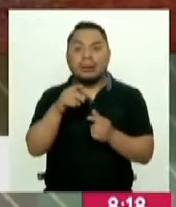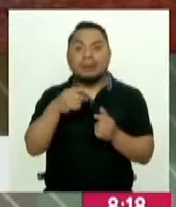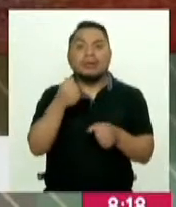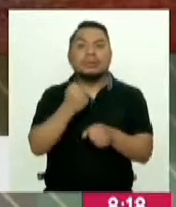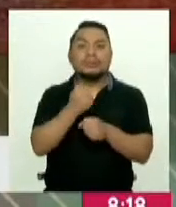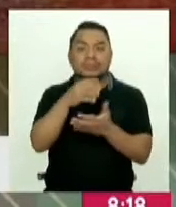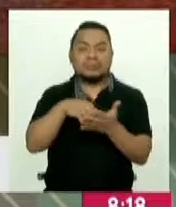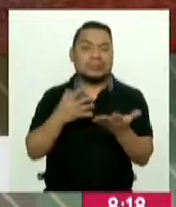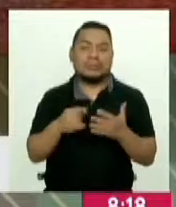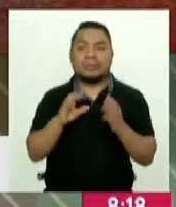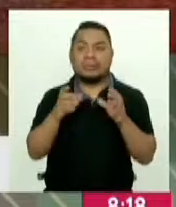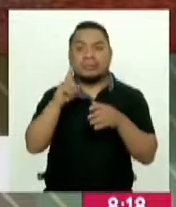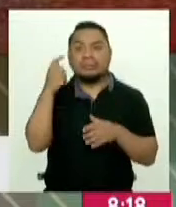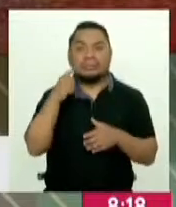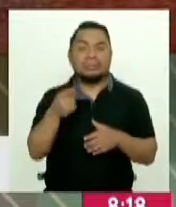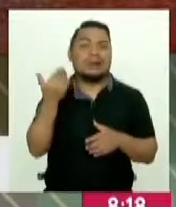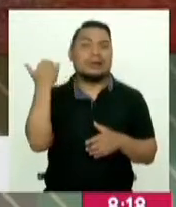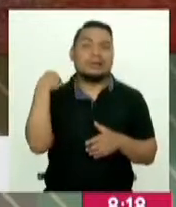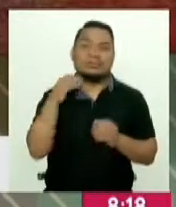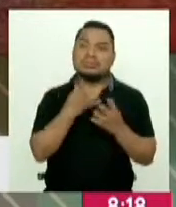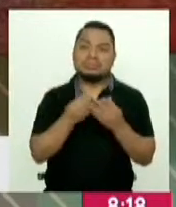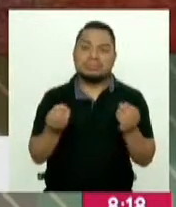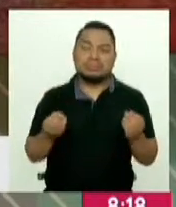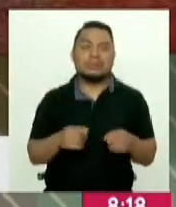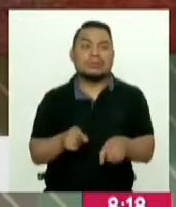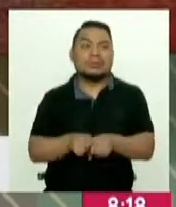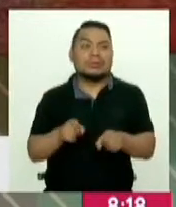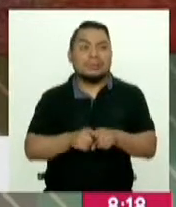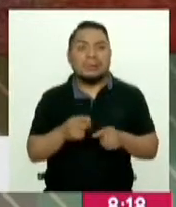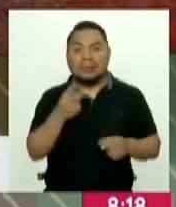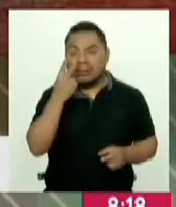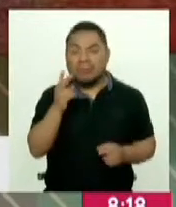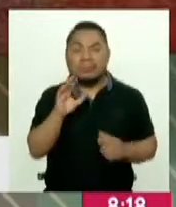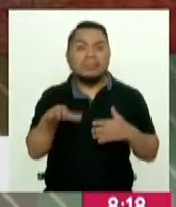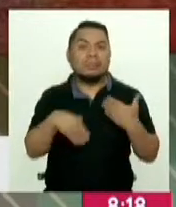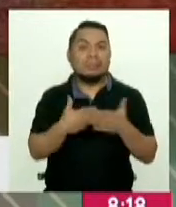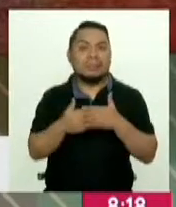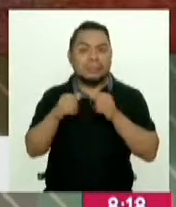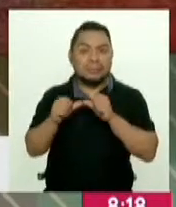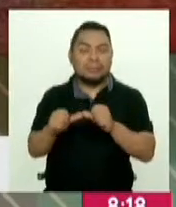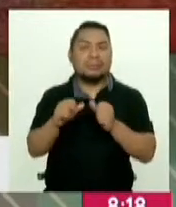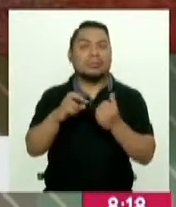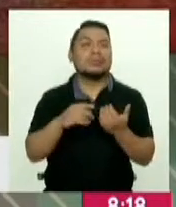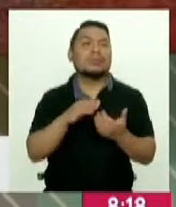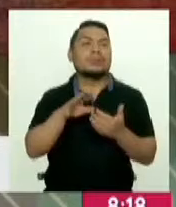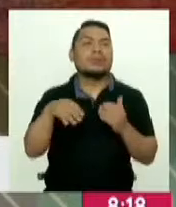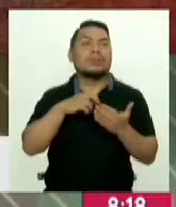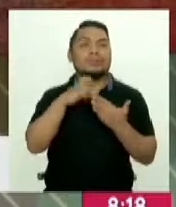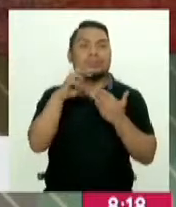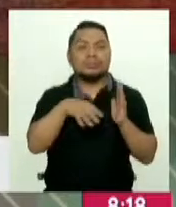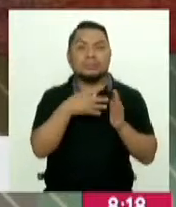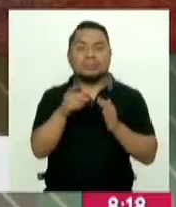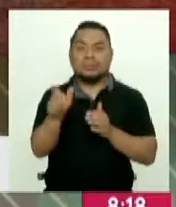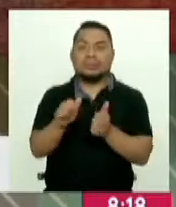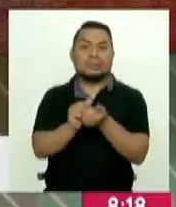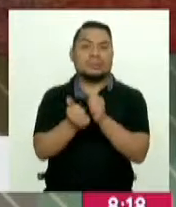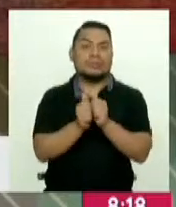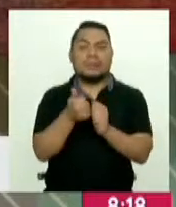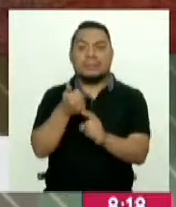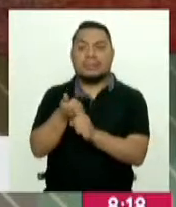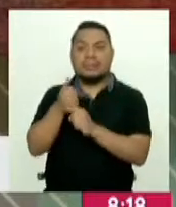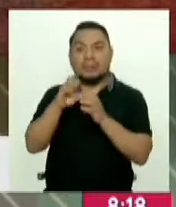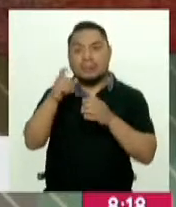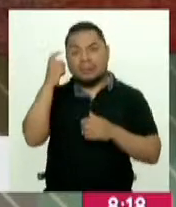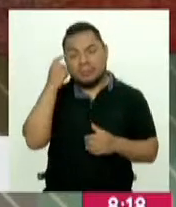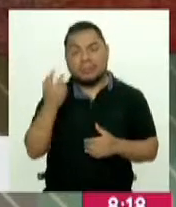han desaparecido de la escena e incluso ni siquiera se ve una cierta continuidad programática entre candidatos del mismo partido